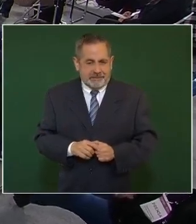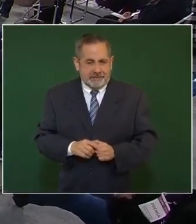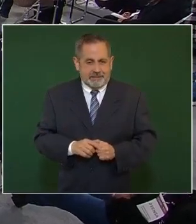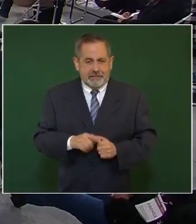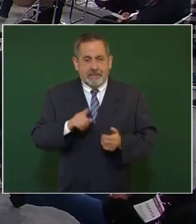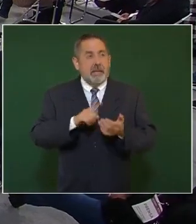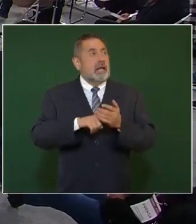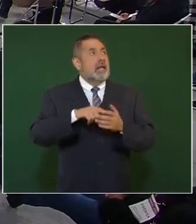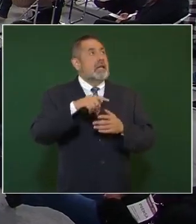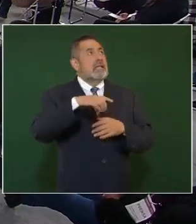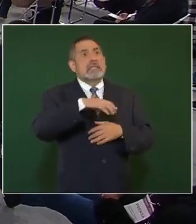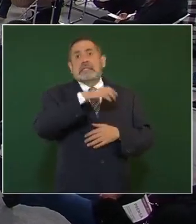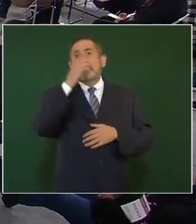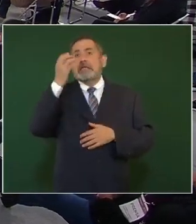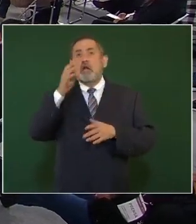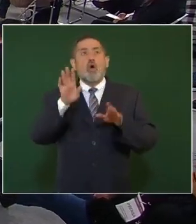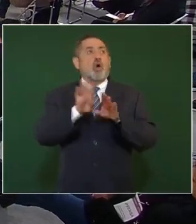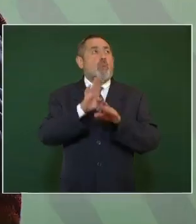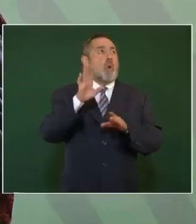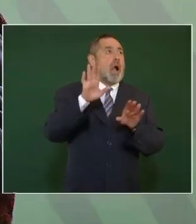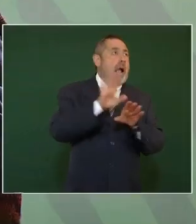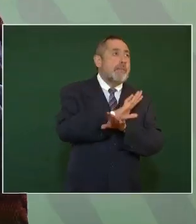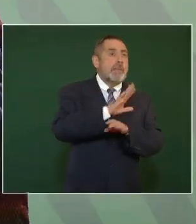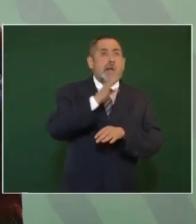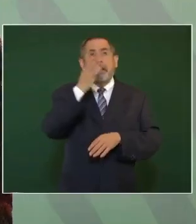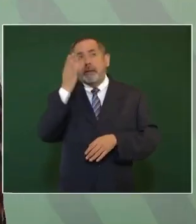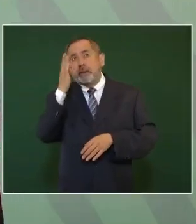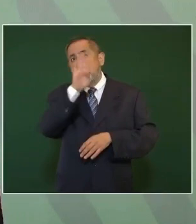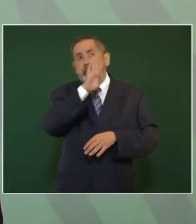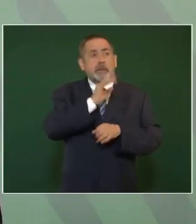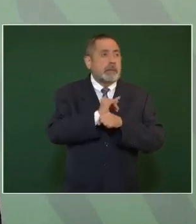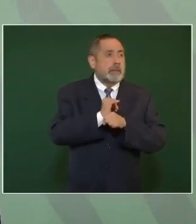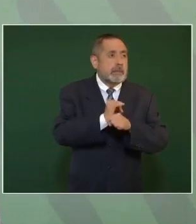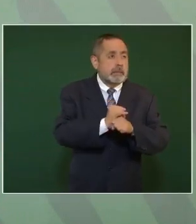el clima y todo